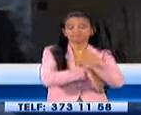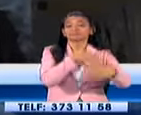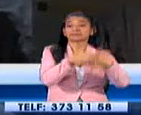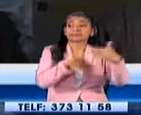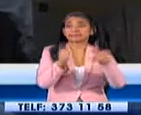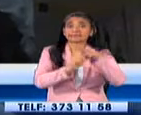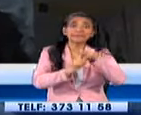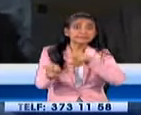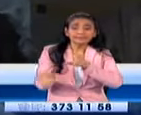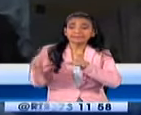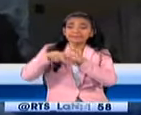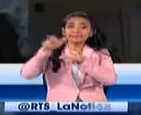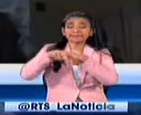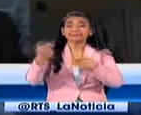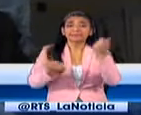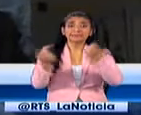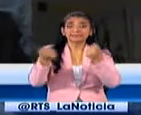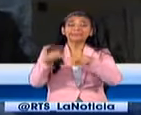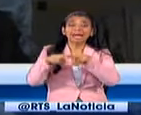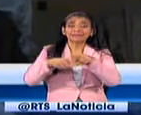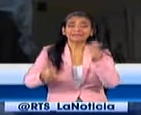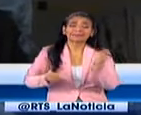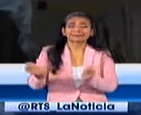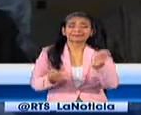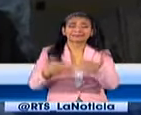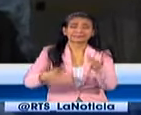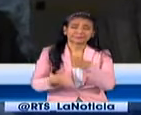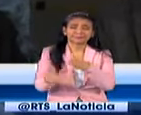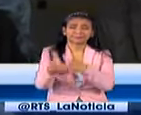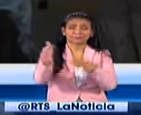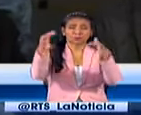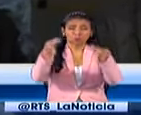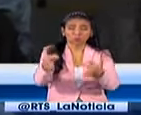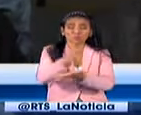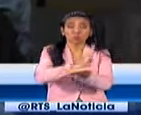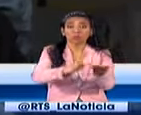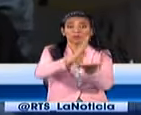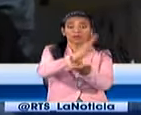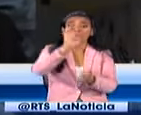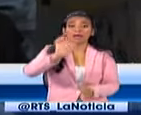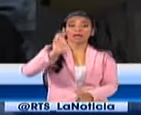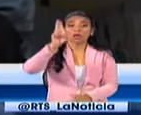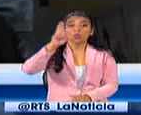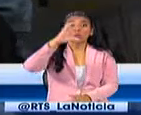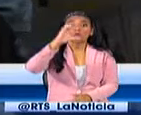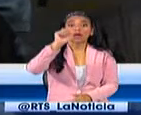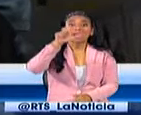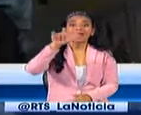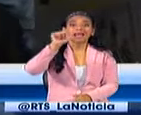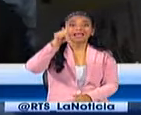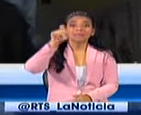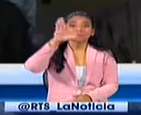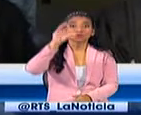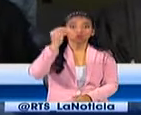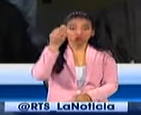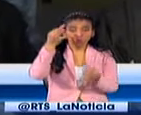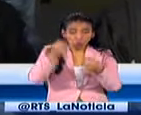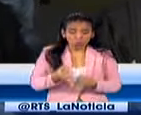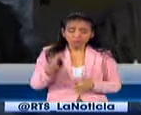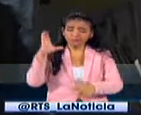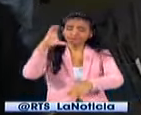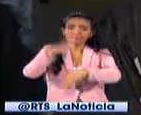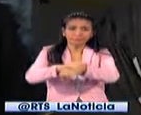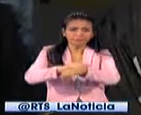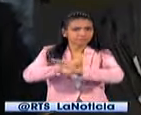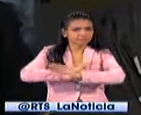los mismos que se les dio la persecución, encontrándoles, interceptándoles en el sector Eucaliptos, se les logró detener,